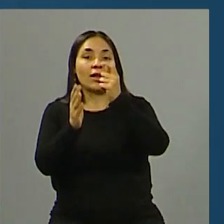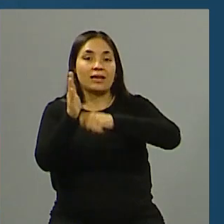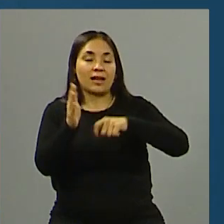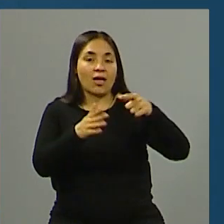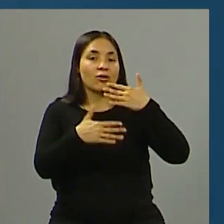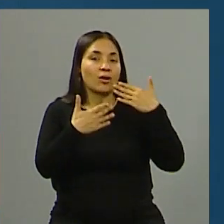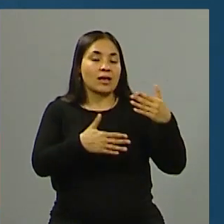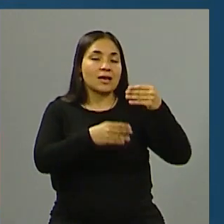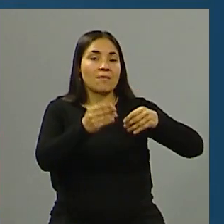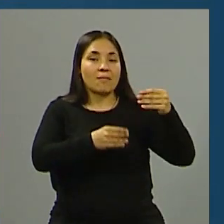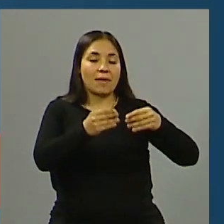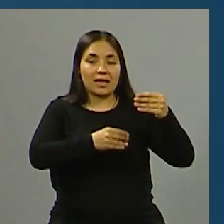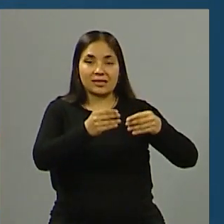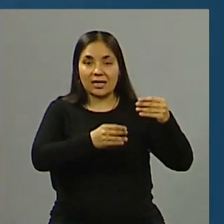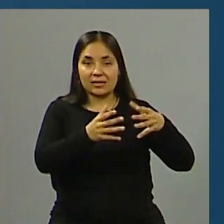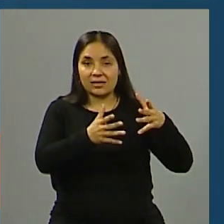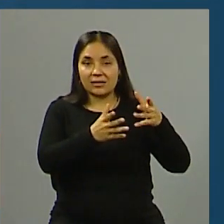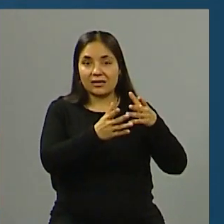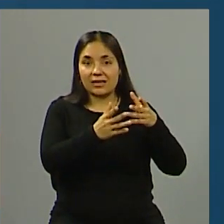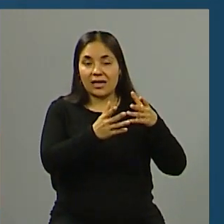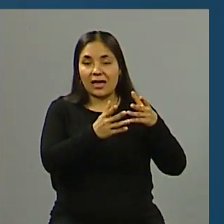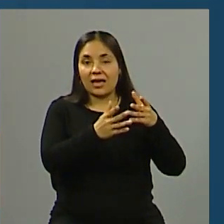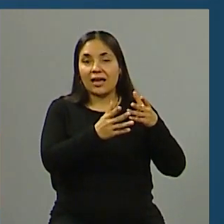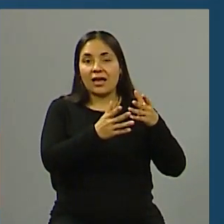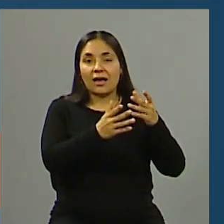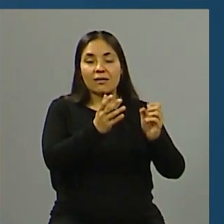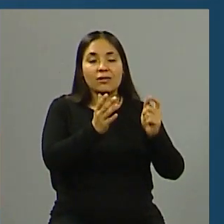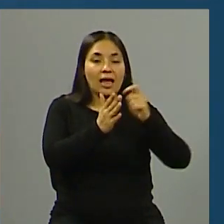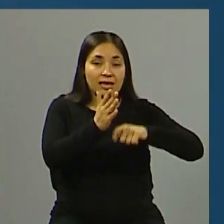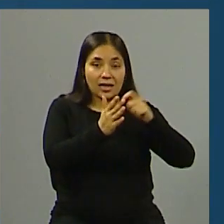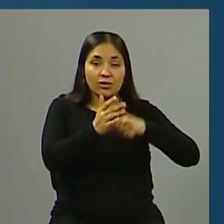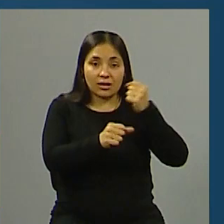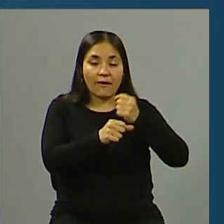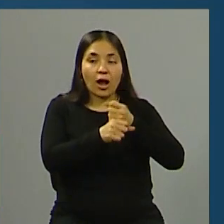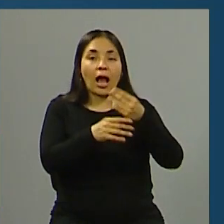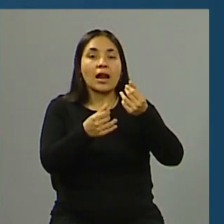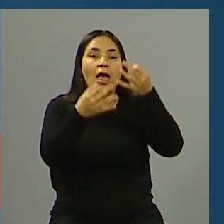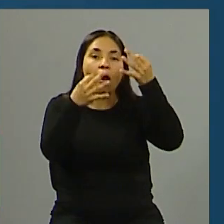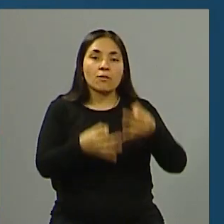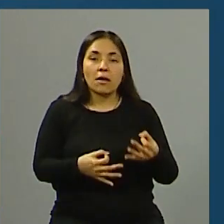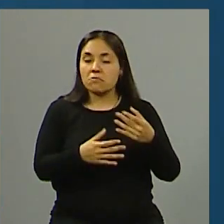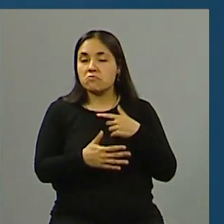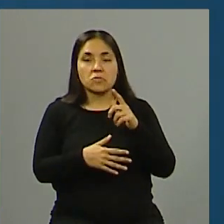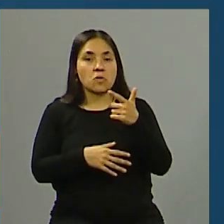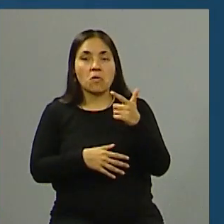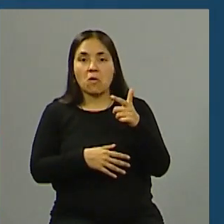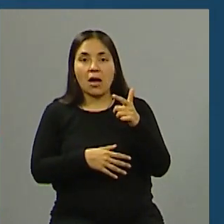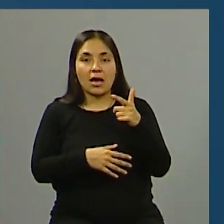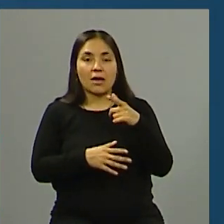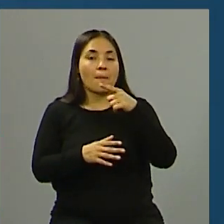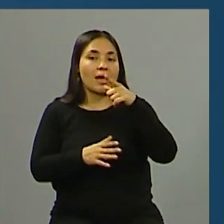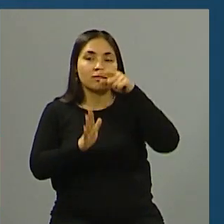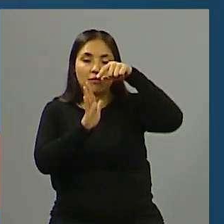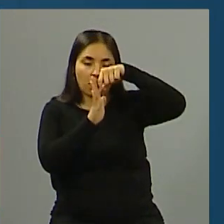sí, te das cuenta que hace mucho tiempo que no se origina trabajo registrado de buena calidad. Al contrario, tiene que haber una caída en términos